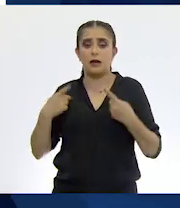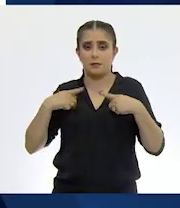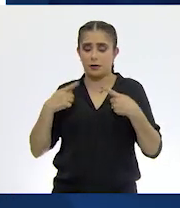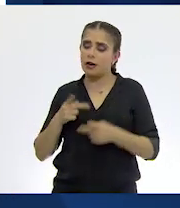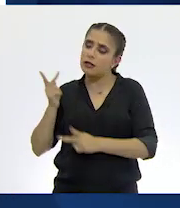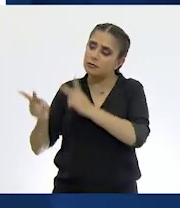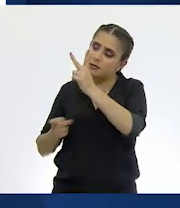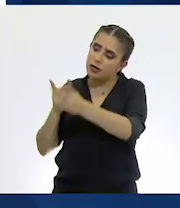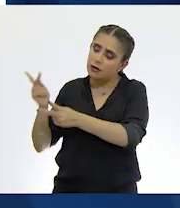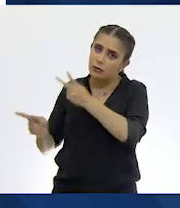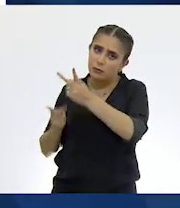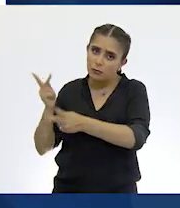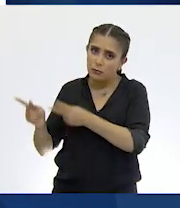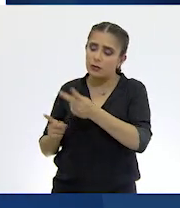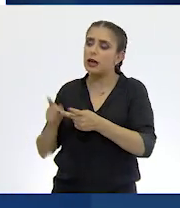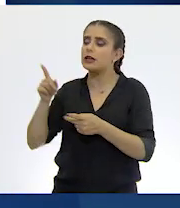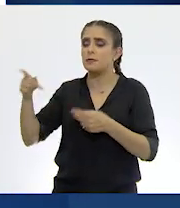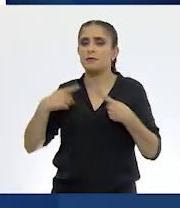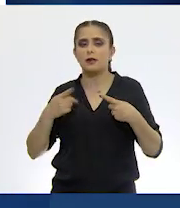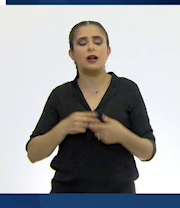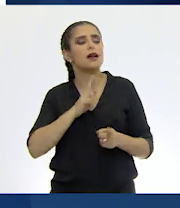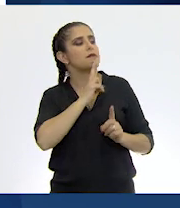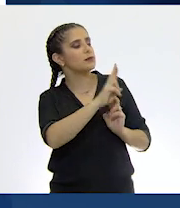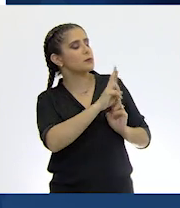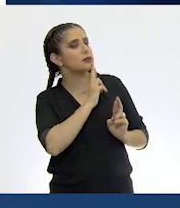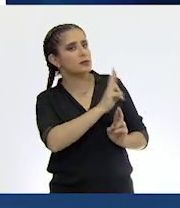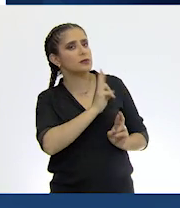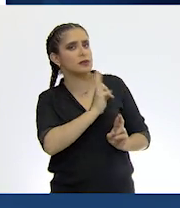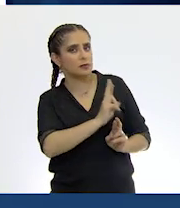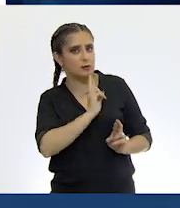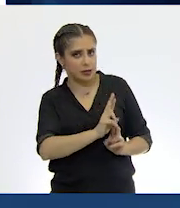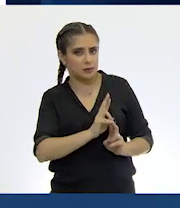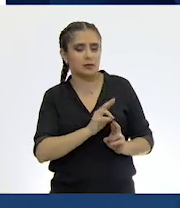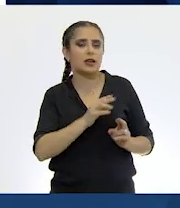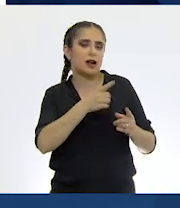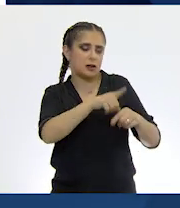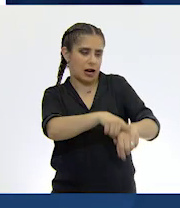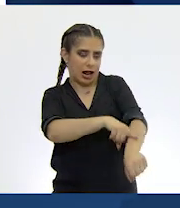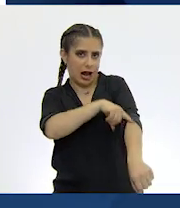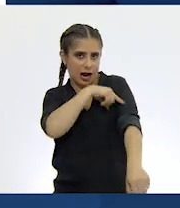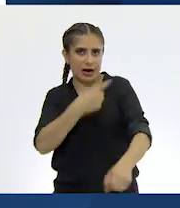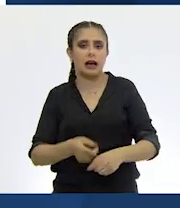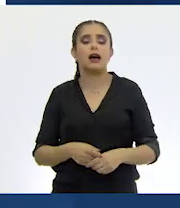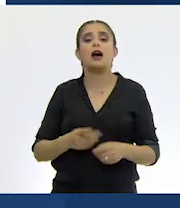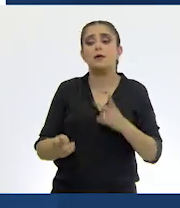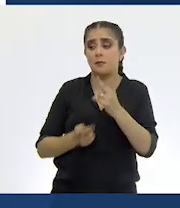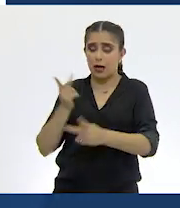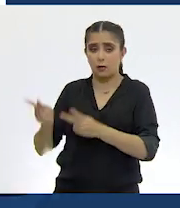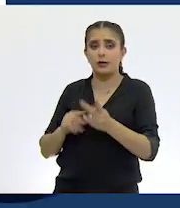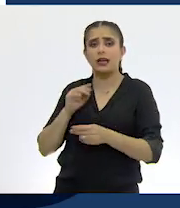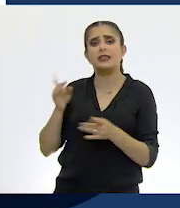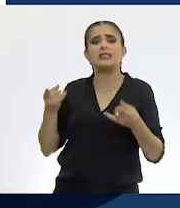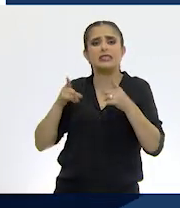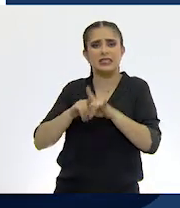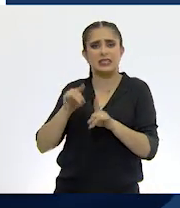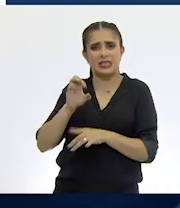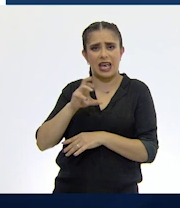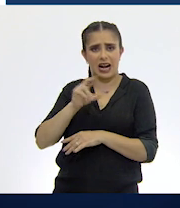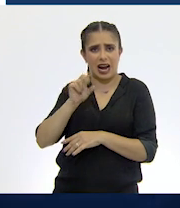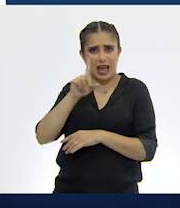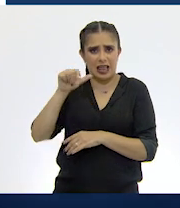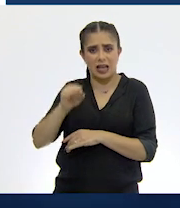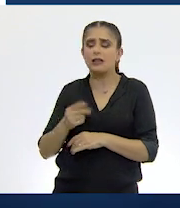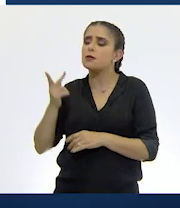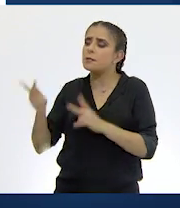entrevistada presenta ampliamente su respuesta. Cerradas, la respuesta es directa, a veces se colocan opciones,